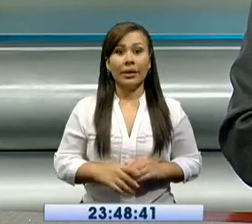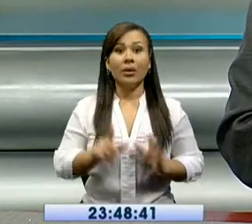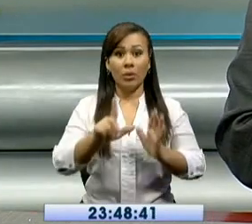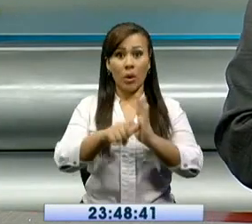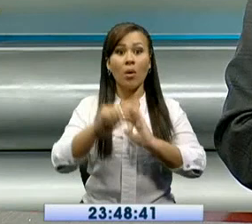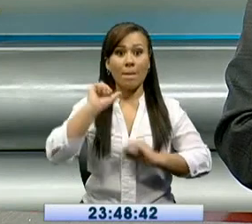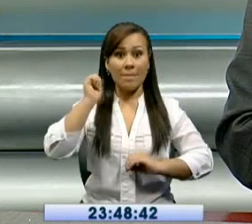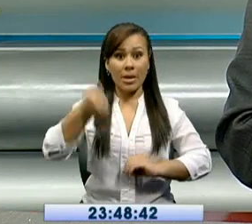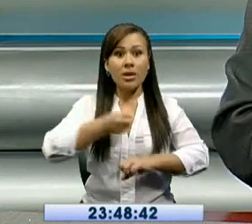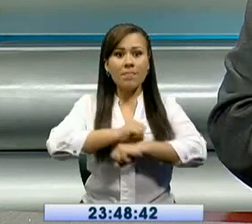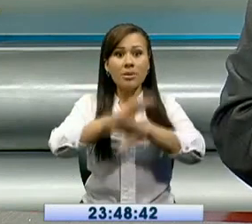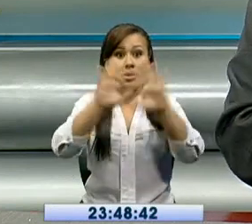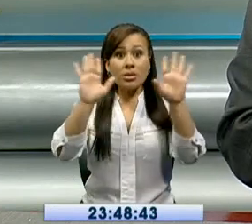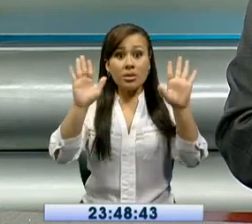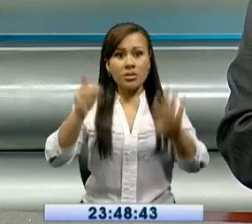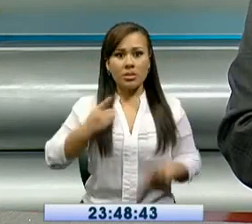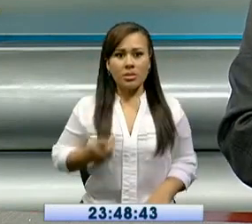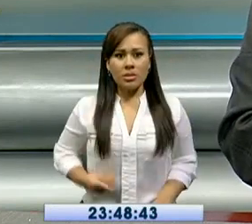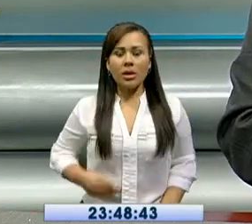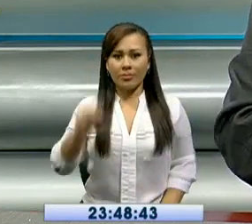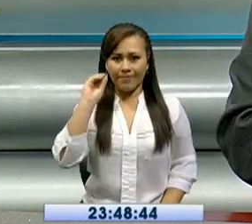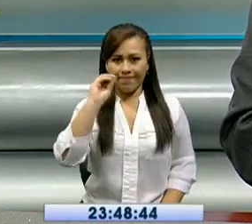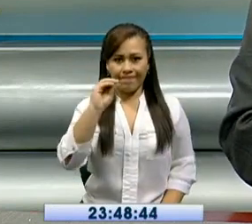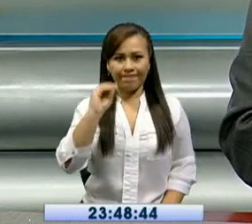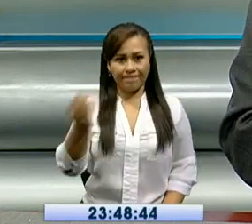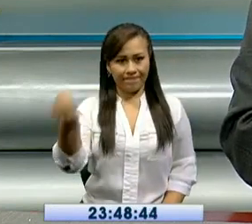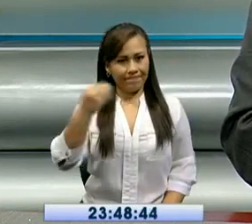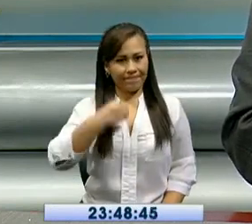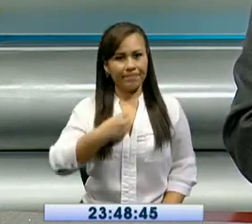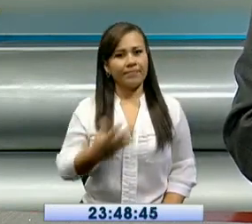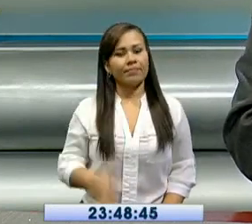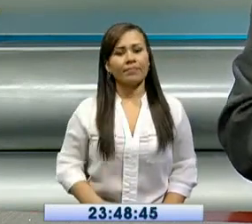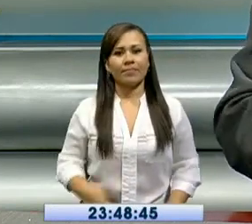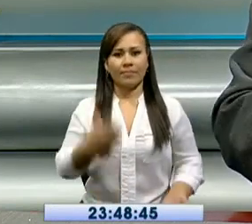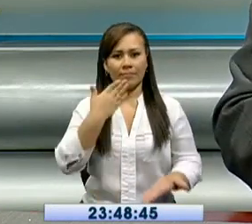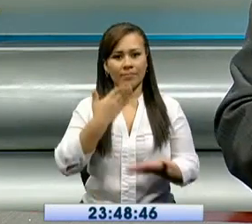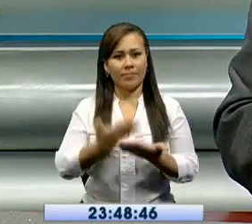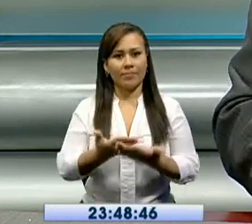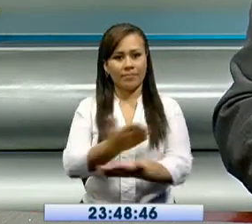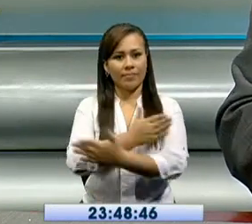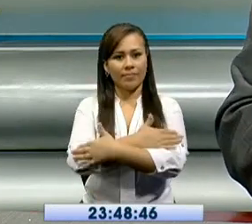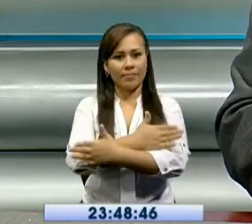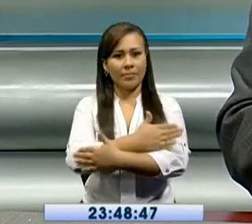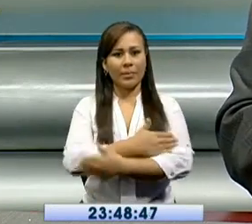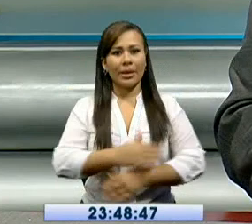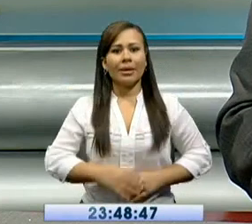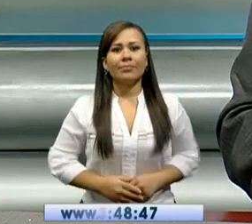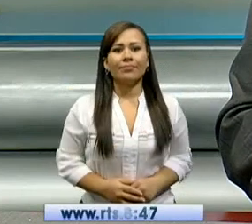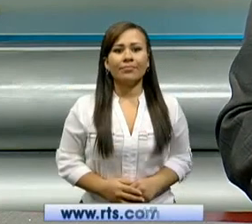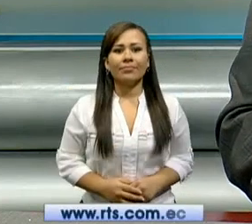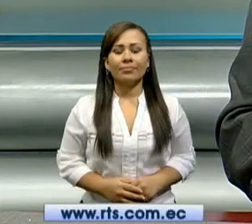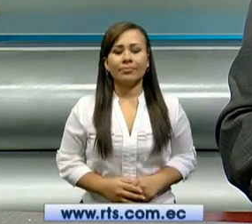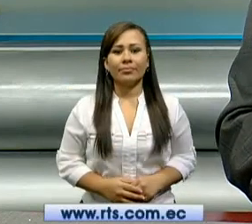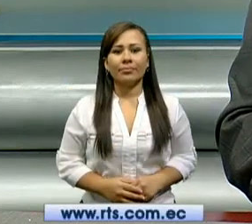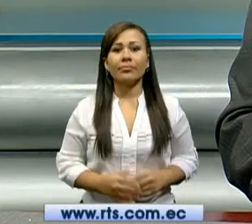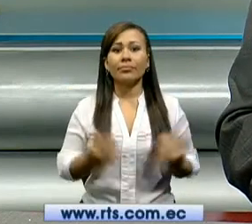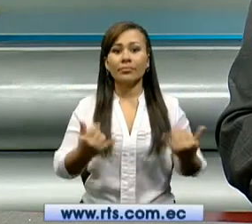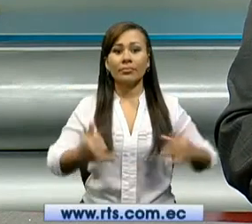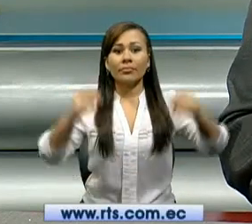tendremos todos los detalles de lo que tú estás cubriendo. Gracias, Jorge. Un abrazo. Bueno, productora, nos vamos con el tema